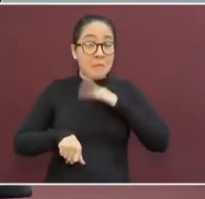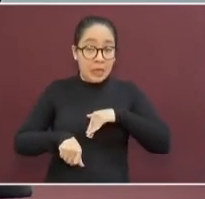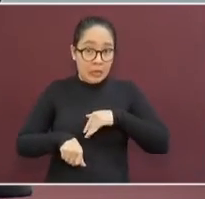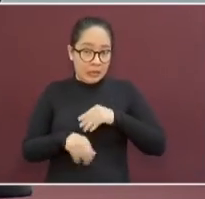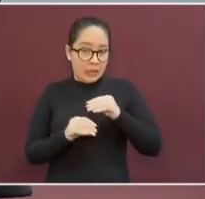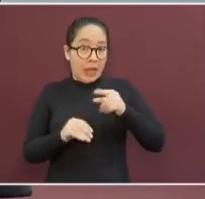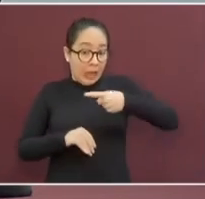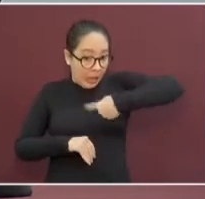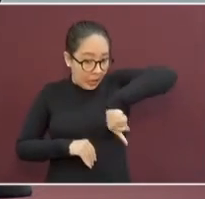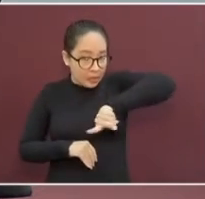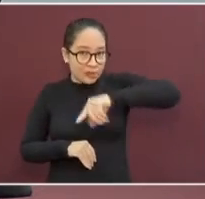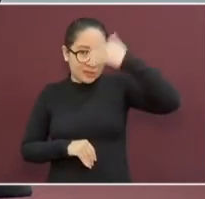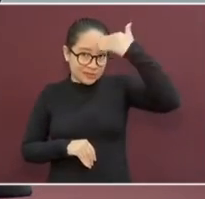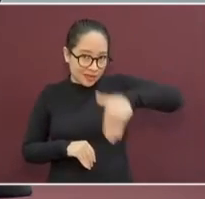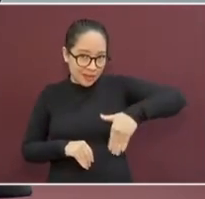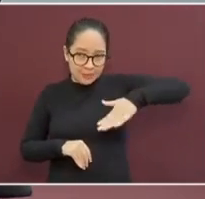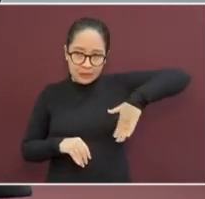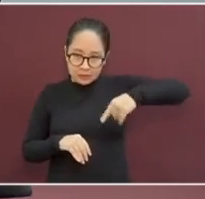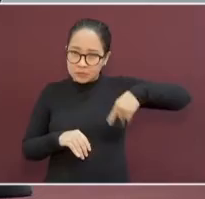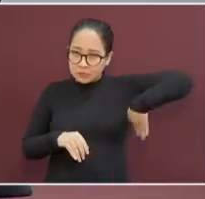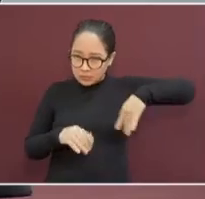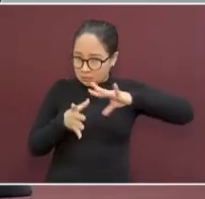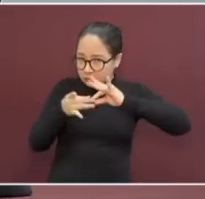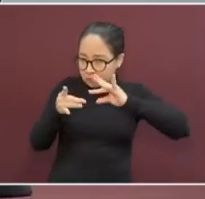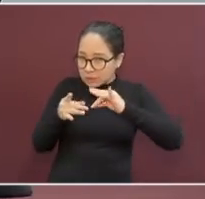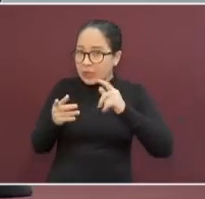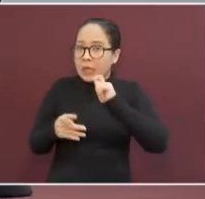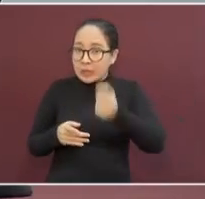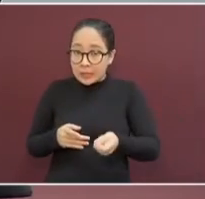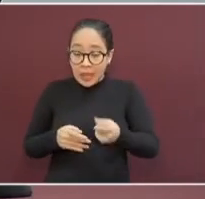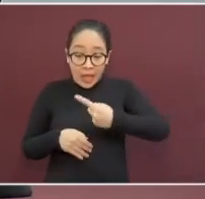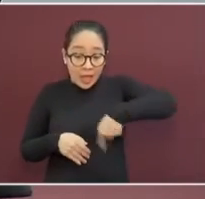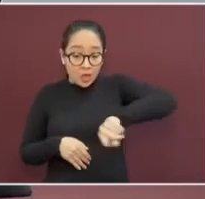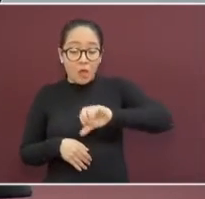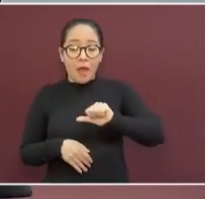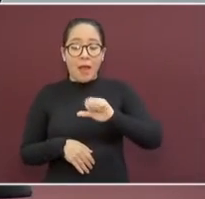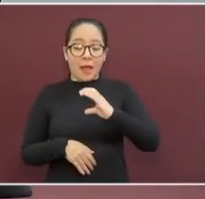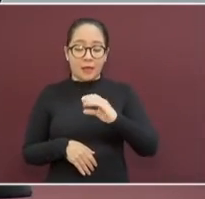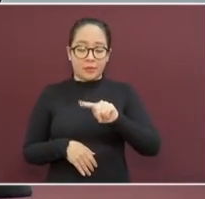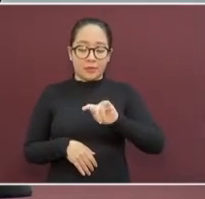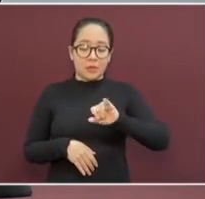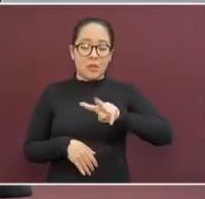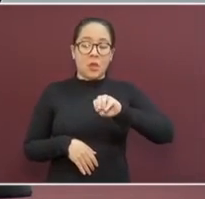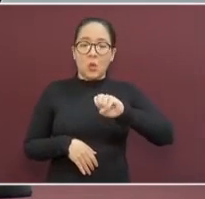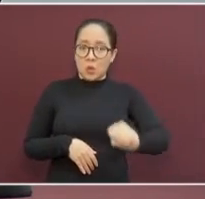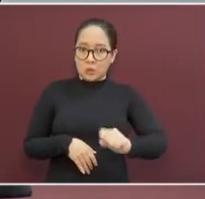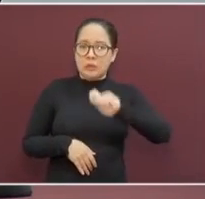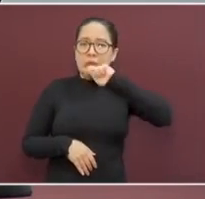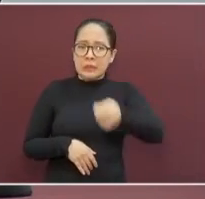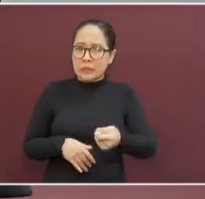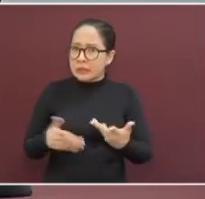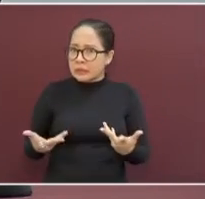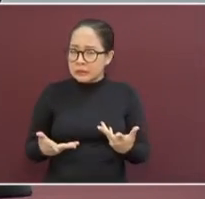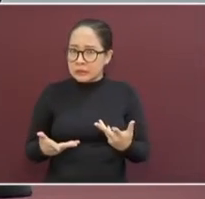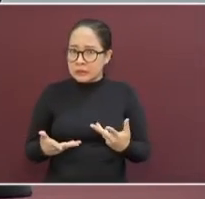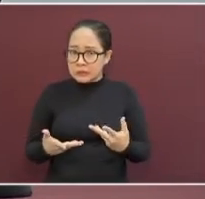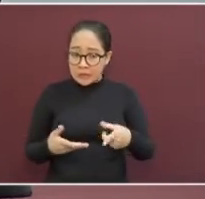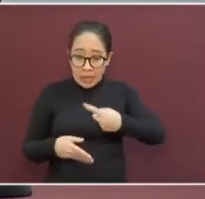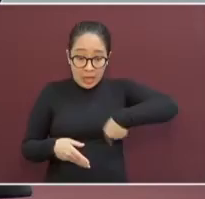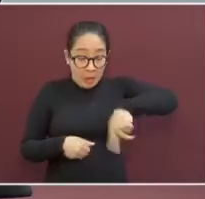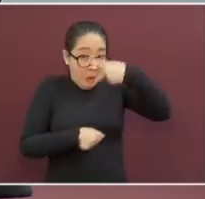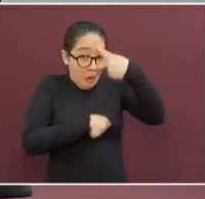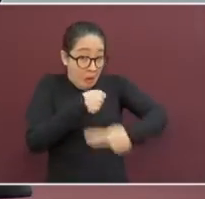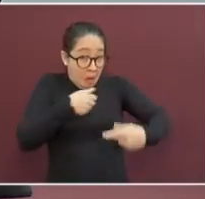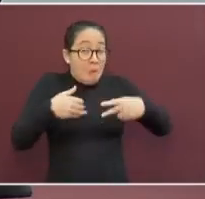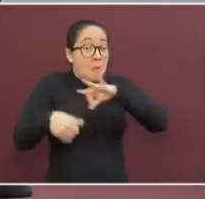tanto como ustedes lo acaban de escuchar son los activos es decir de alta peligrosidad